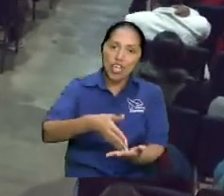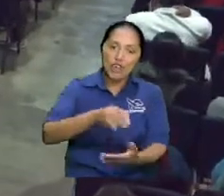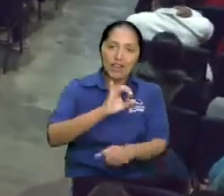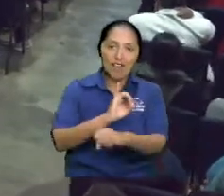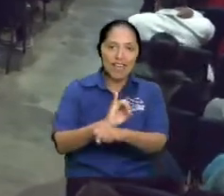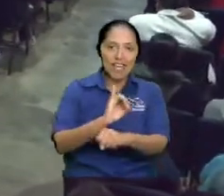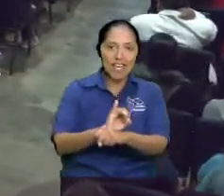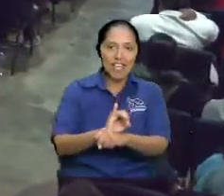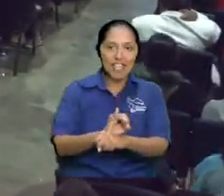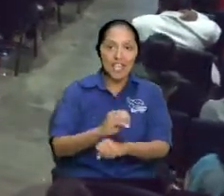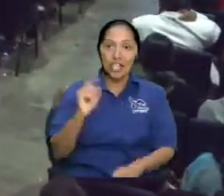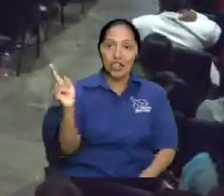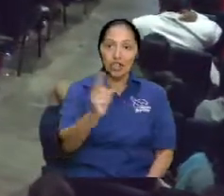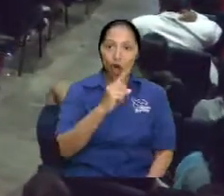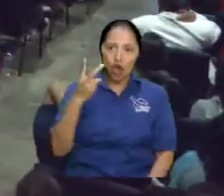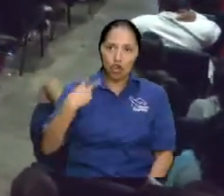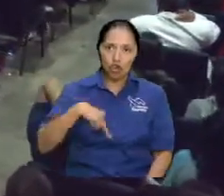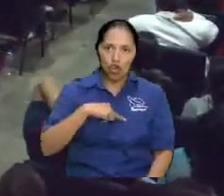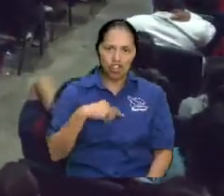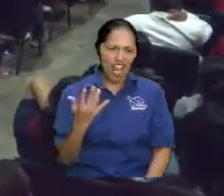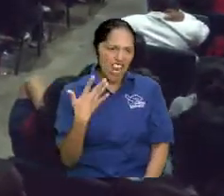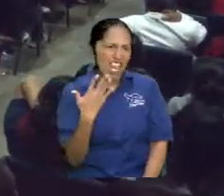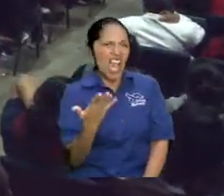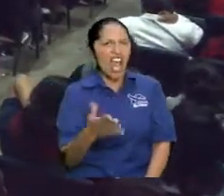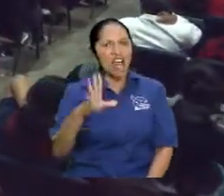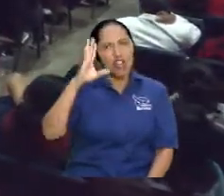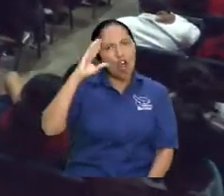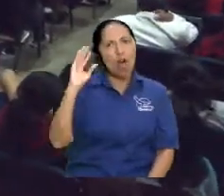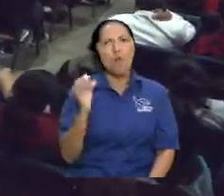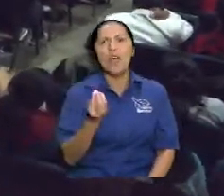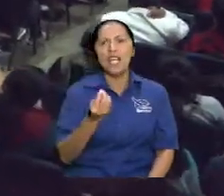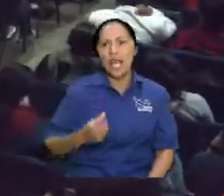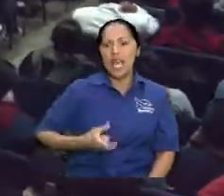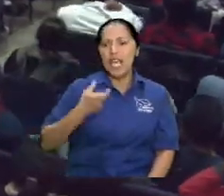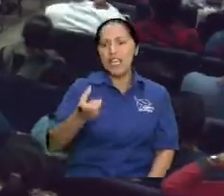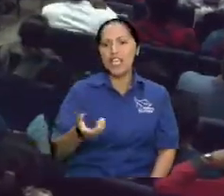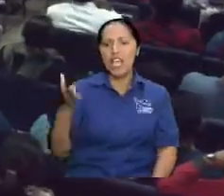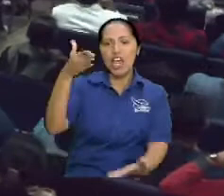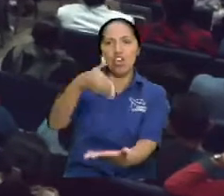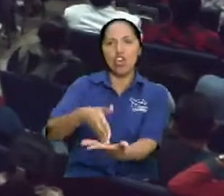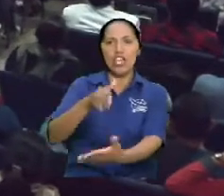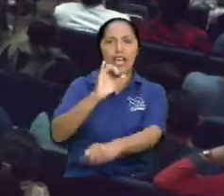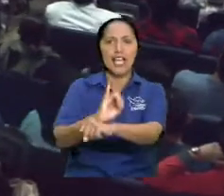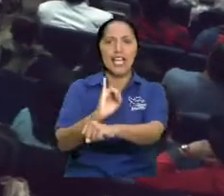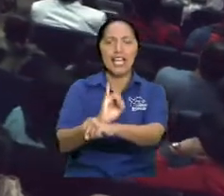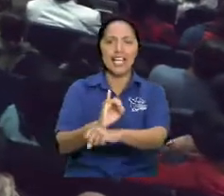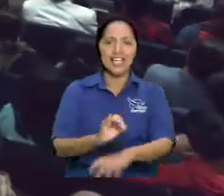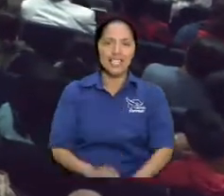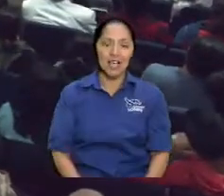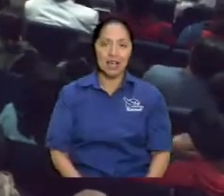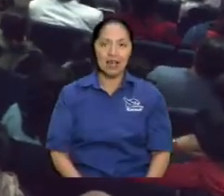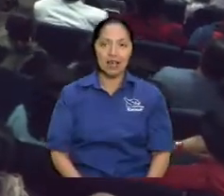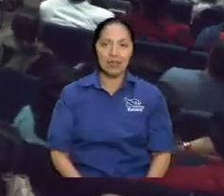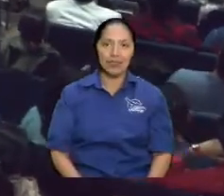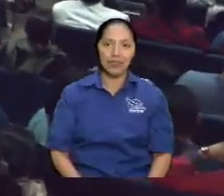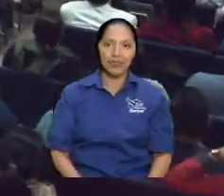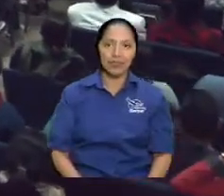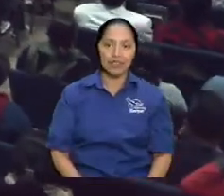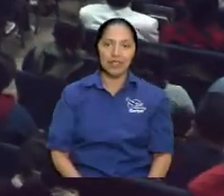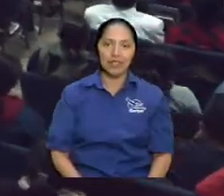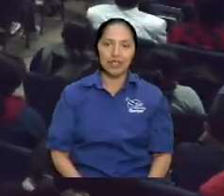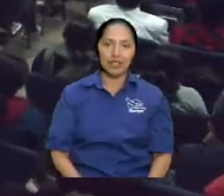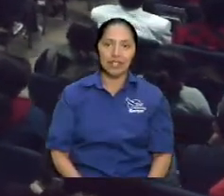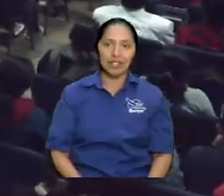¿Por qué? Porque eso es lo que yo aparté para Dios, les decía. Y la retaban, dicen los argentinos, ¿no?